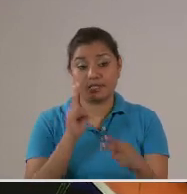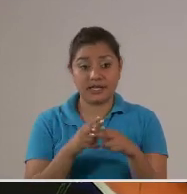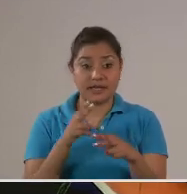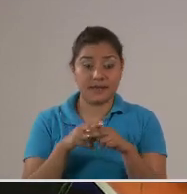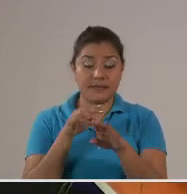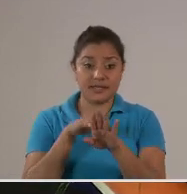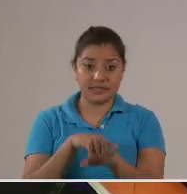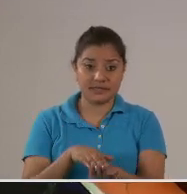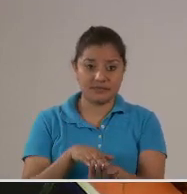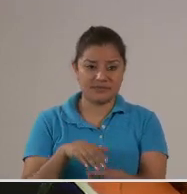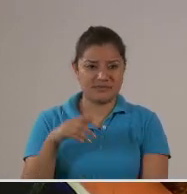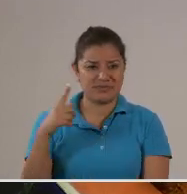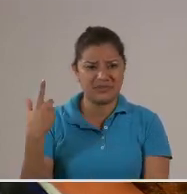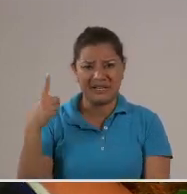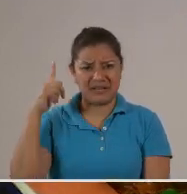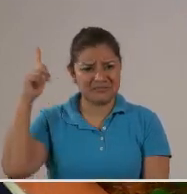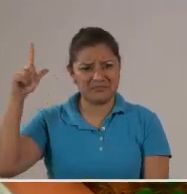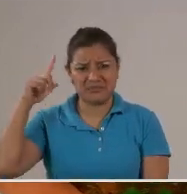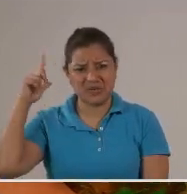es una